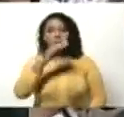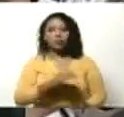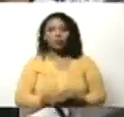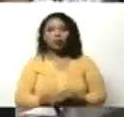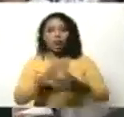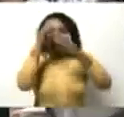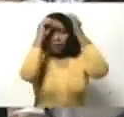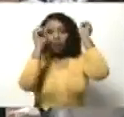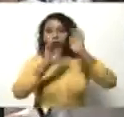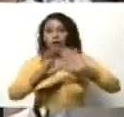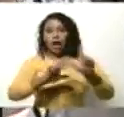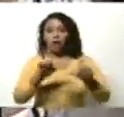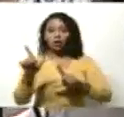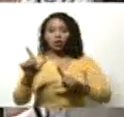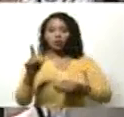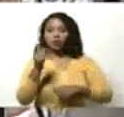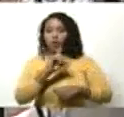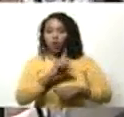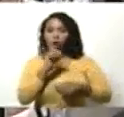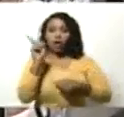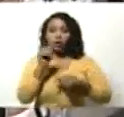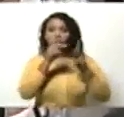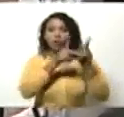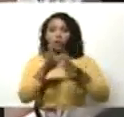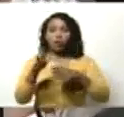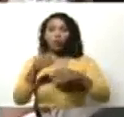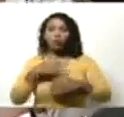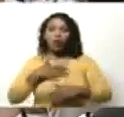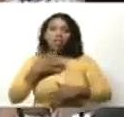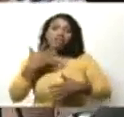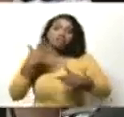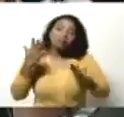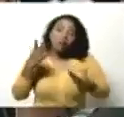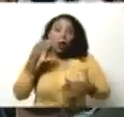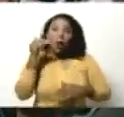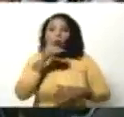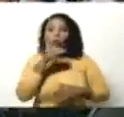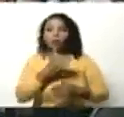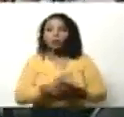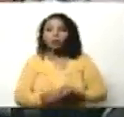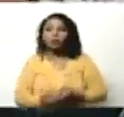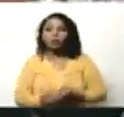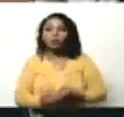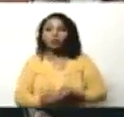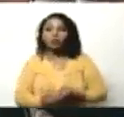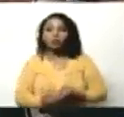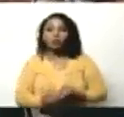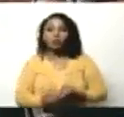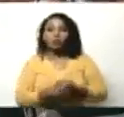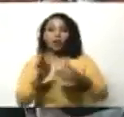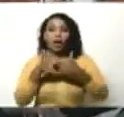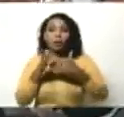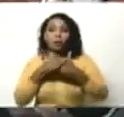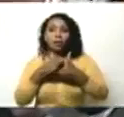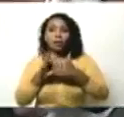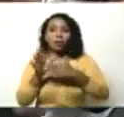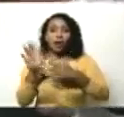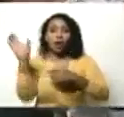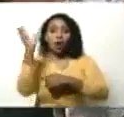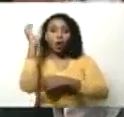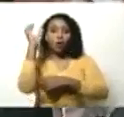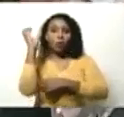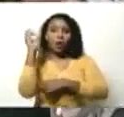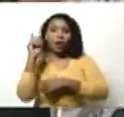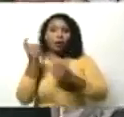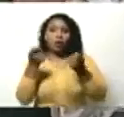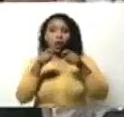ya está definido? No, eso estamos planeando para ver si puede ser en octubre. Embajador, ¿una mesa sesiva para la apertura de la frontera? ¿El gobierno de Colombia con respecto al